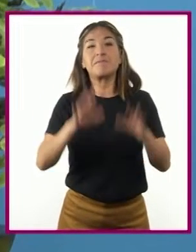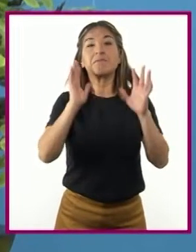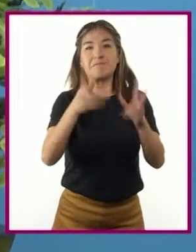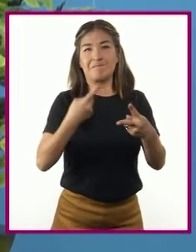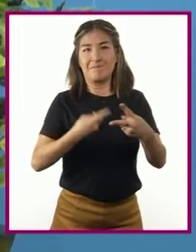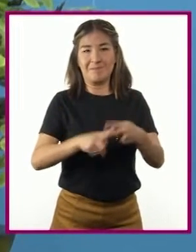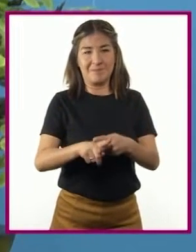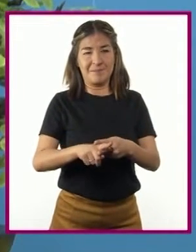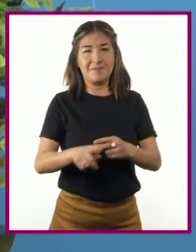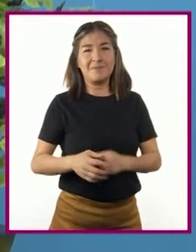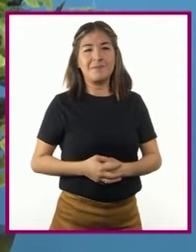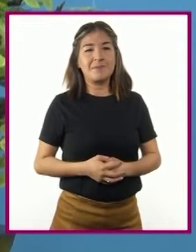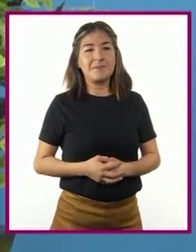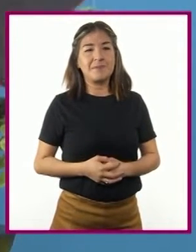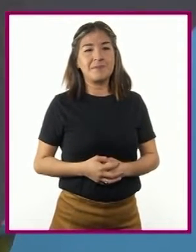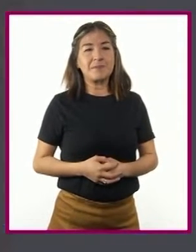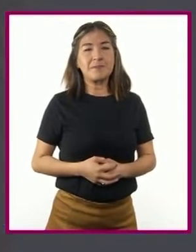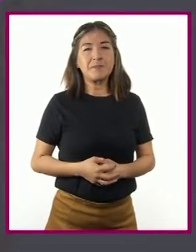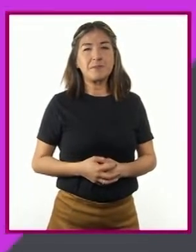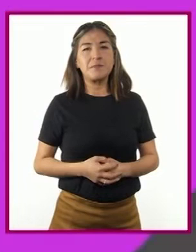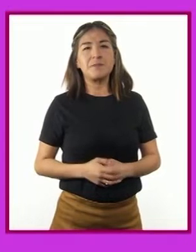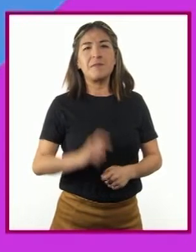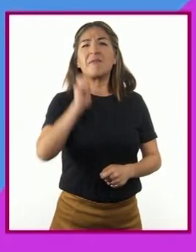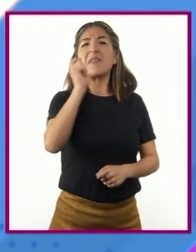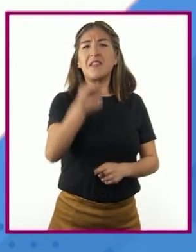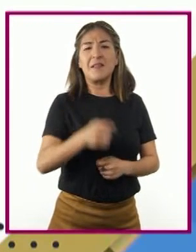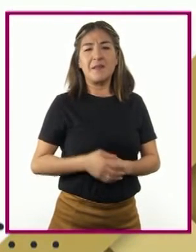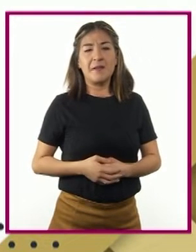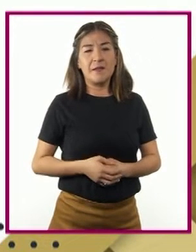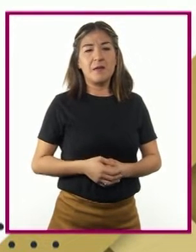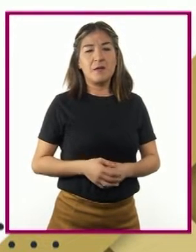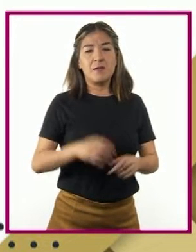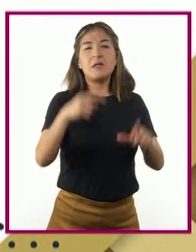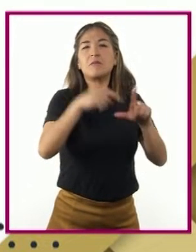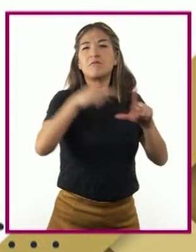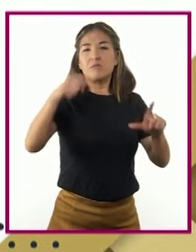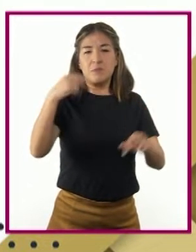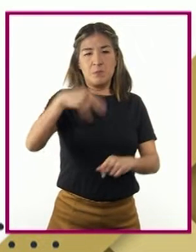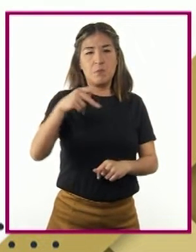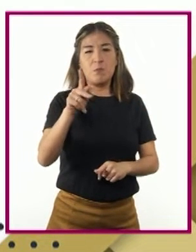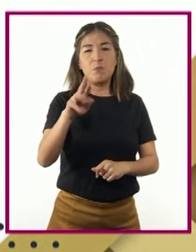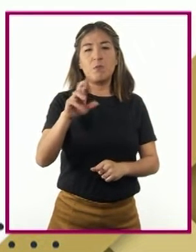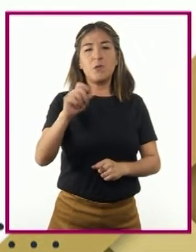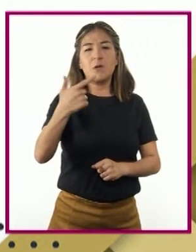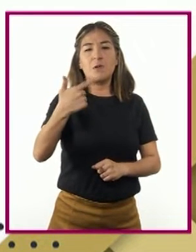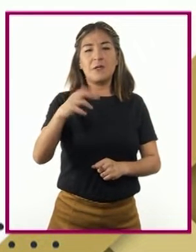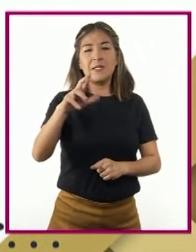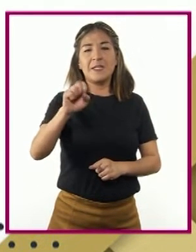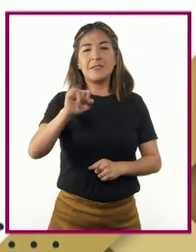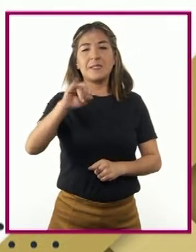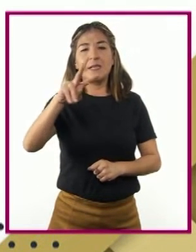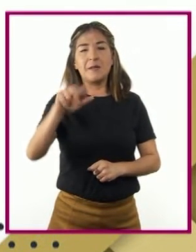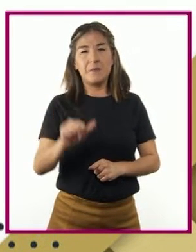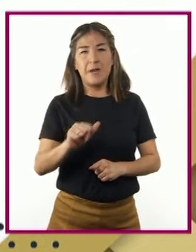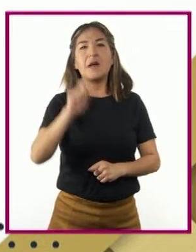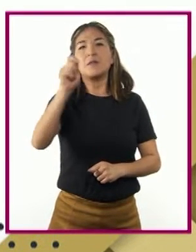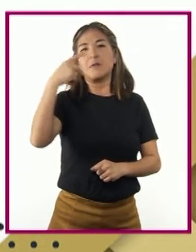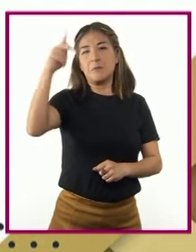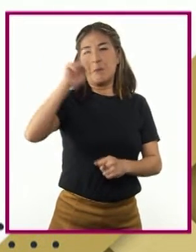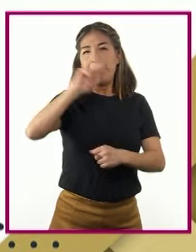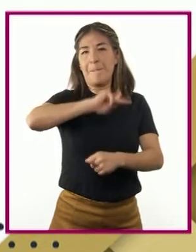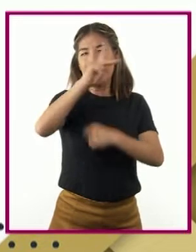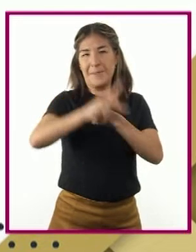Comencemos con la siguiente gráfica. Se trata de una gráfica progresiva que corresponde a un país